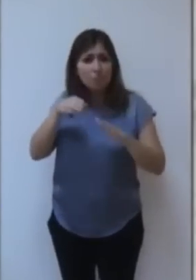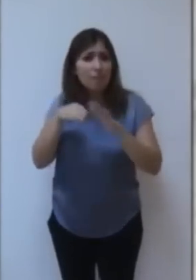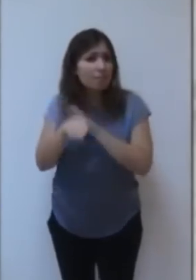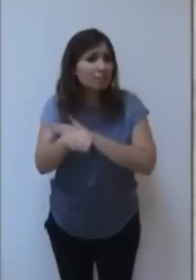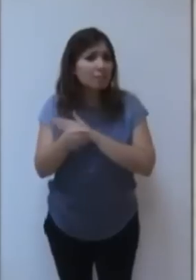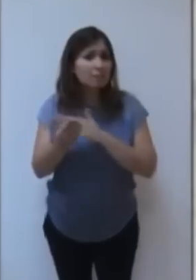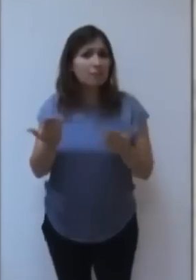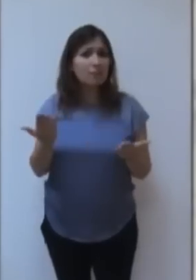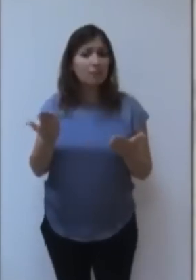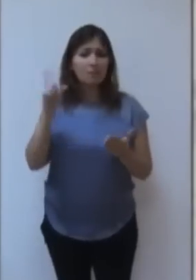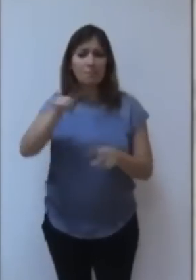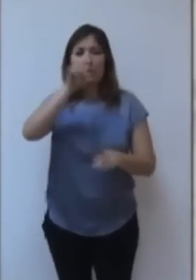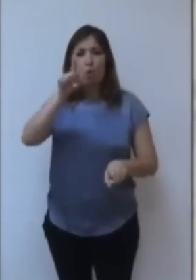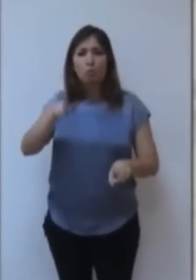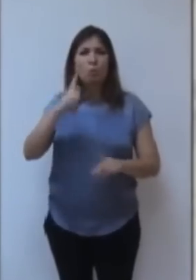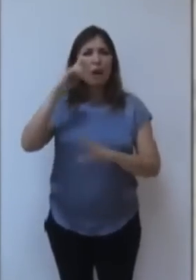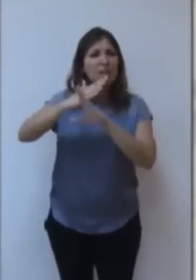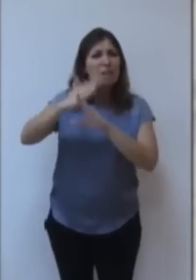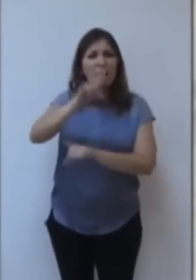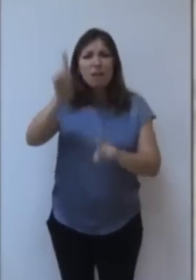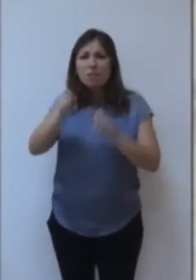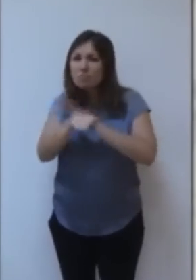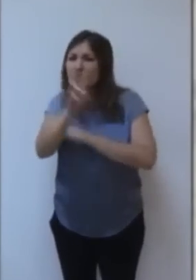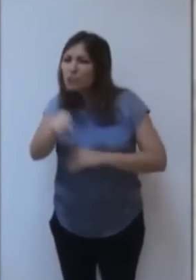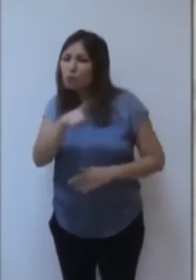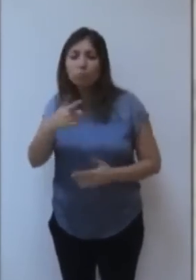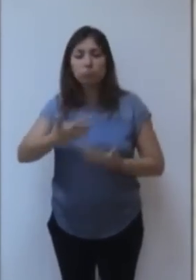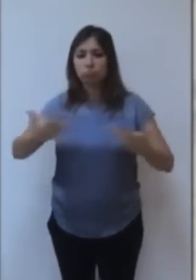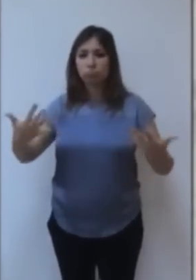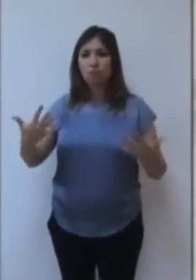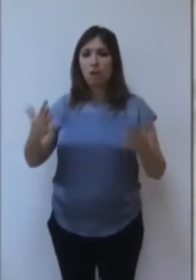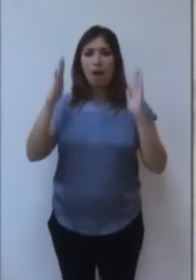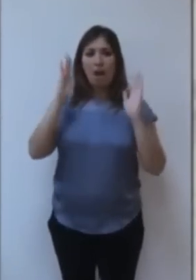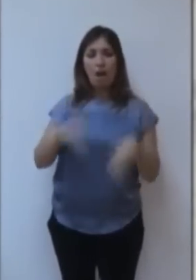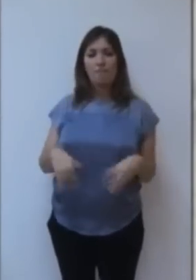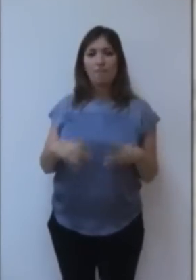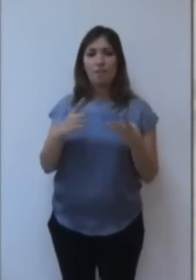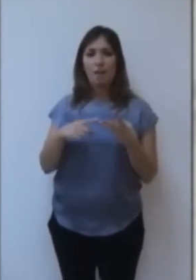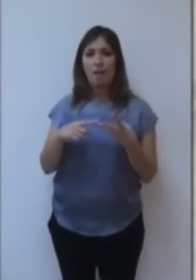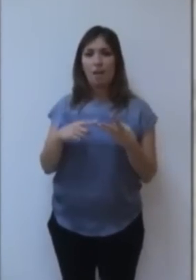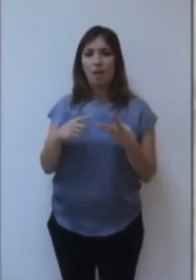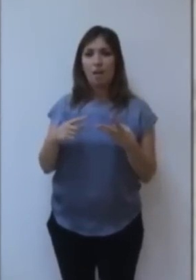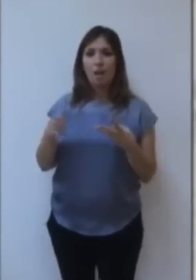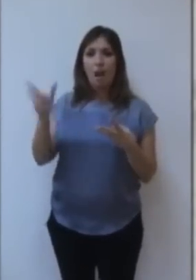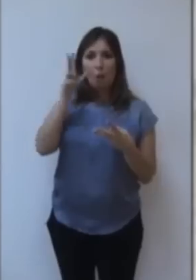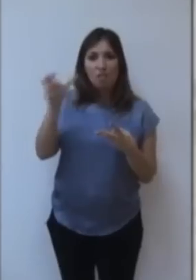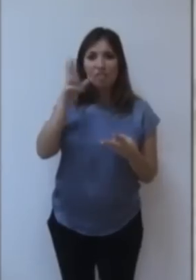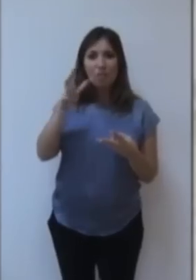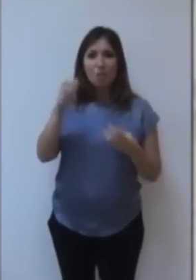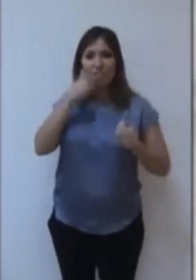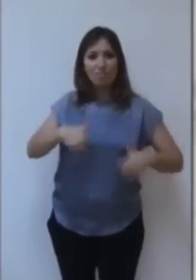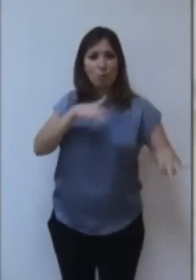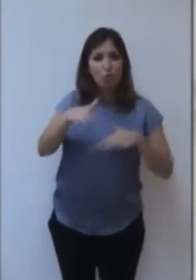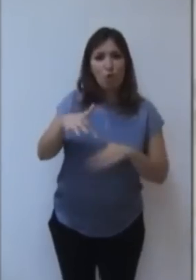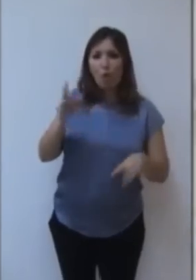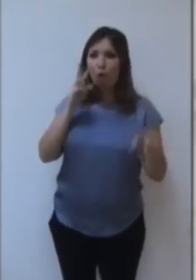accesibles? ¿Hasta qué punto lo son o no lo son? Con diferencia no era ni la auditiva, ni la física motora,